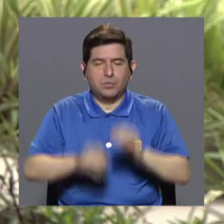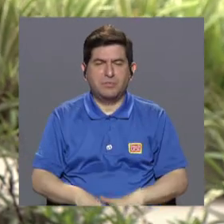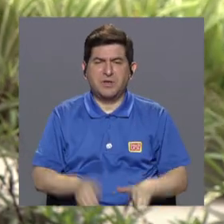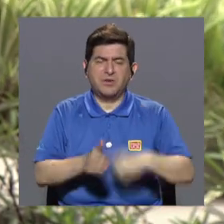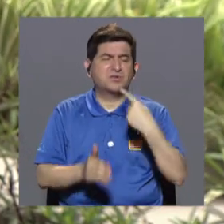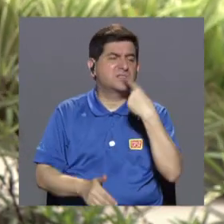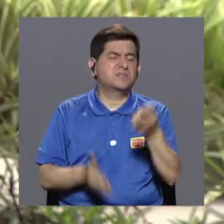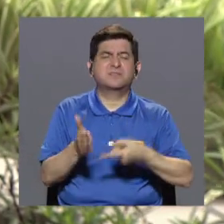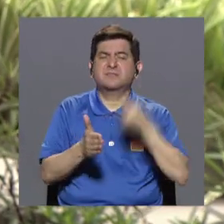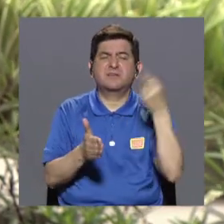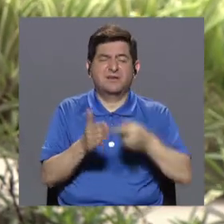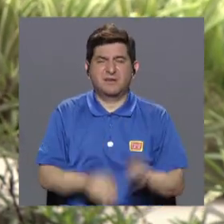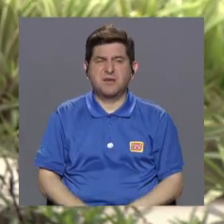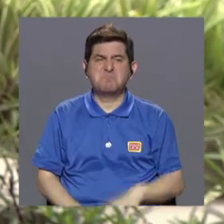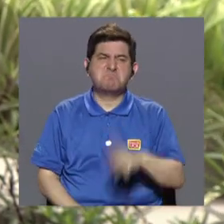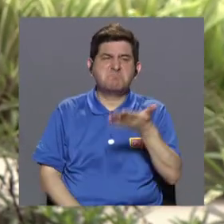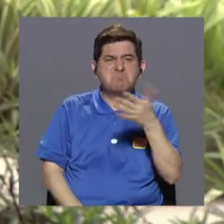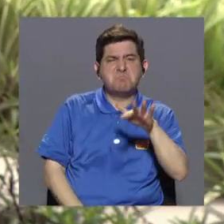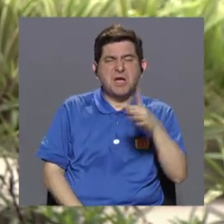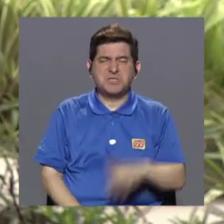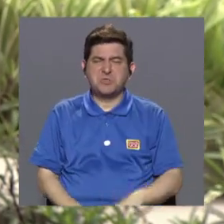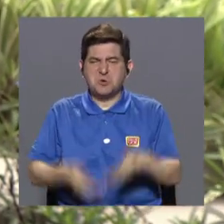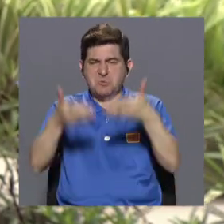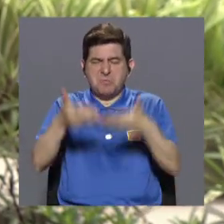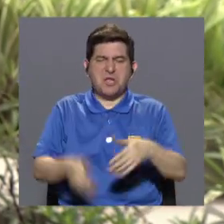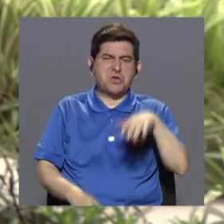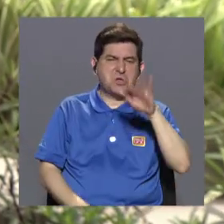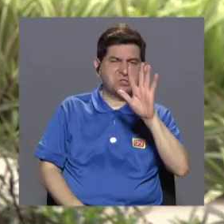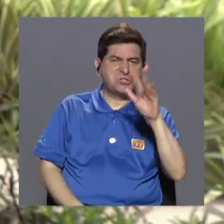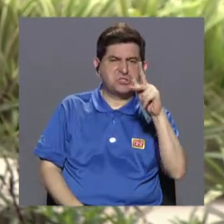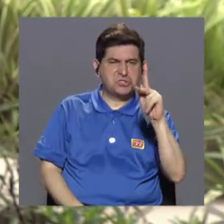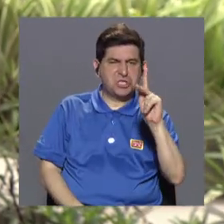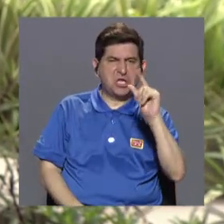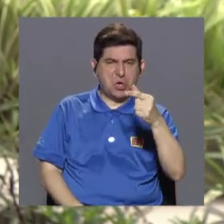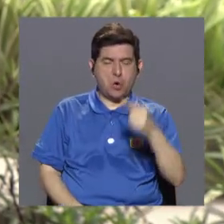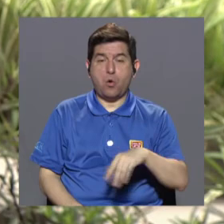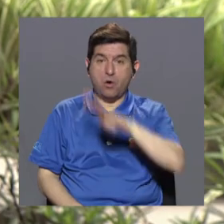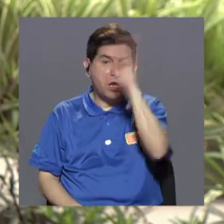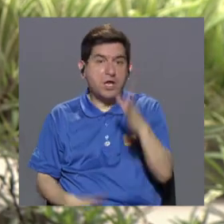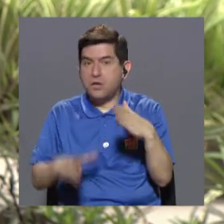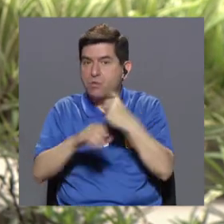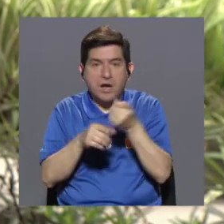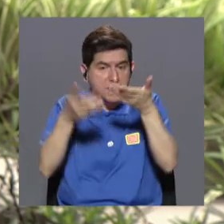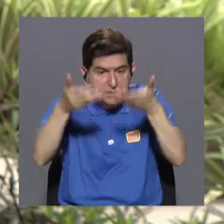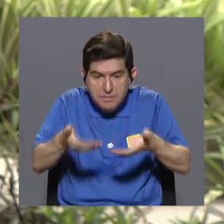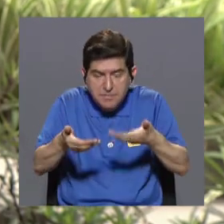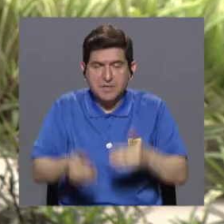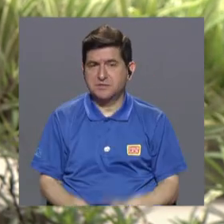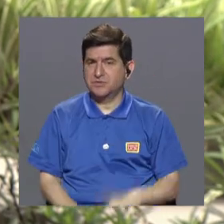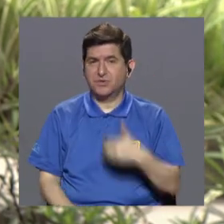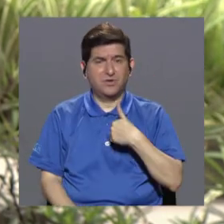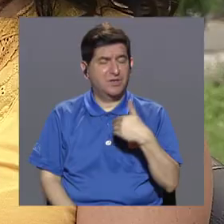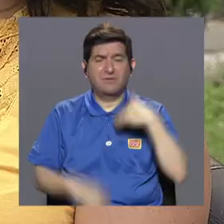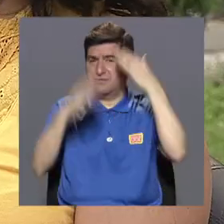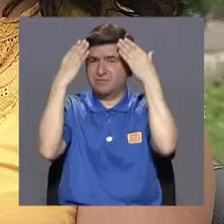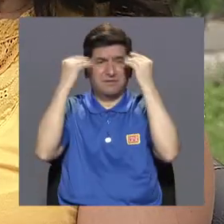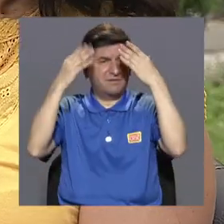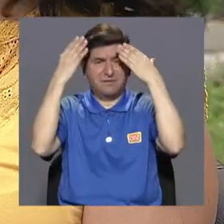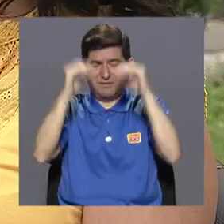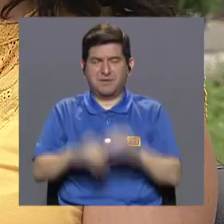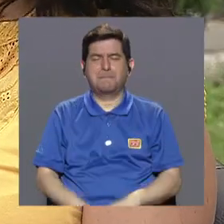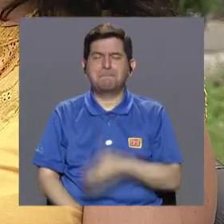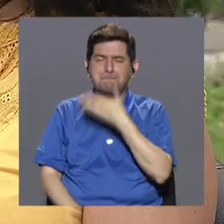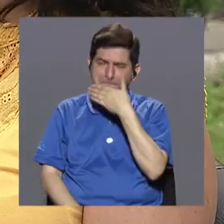porque a veces decimos, más o menos pesa como 5 kilos, ¿verdad? Y nunca lo hemos pesado, entonces no podemos tener como una